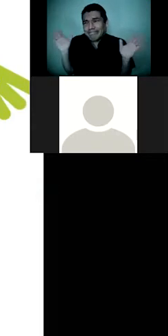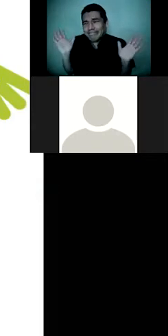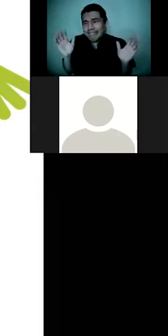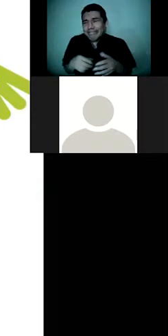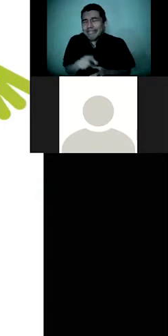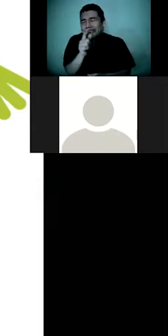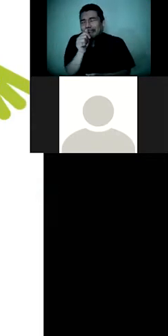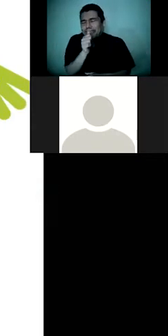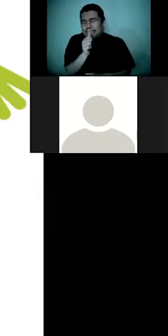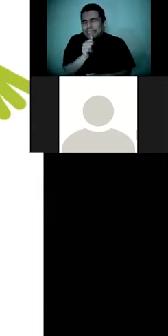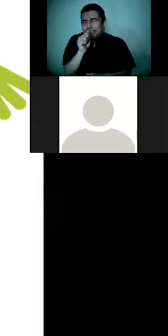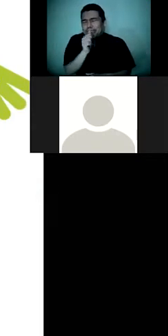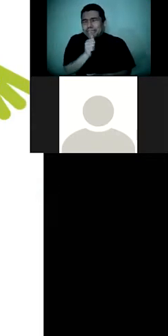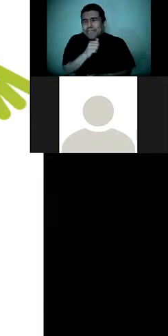pasaba.